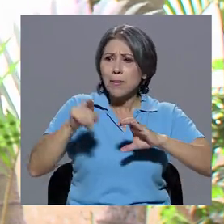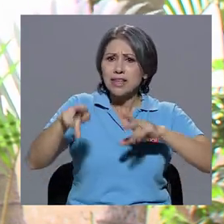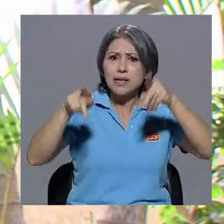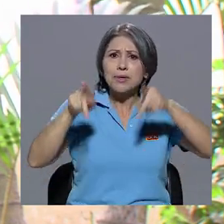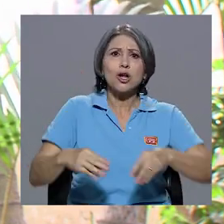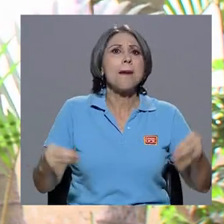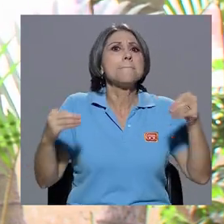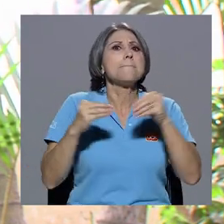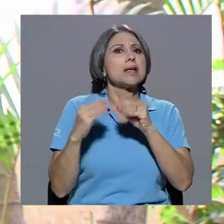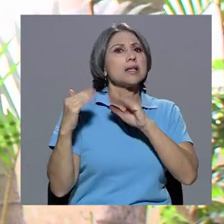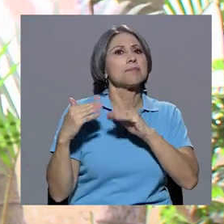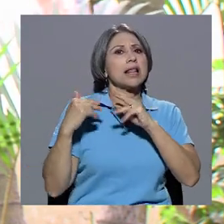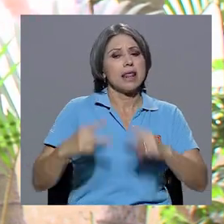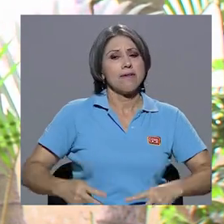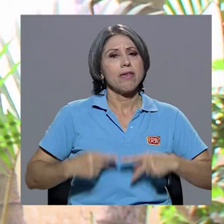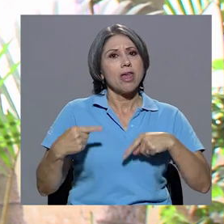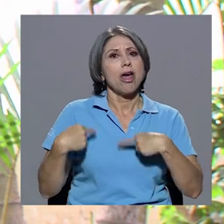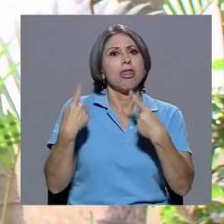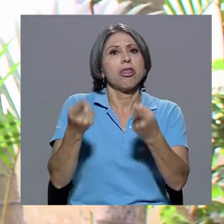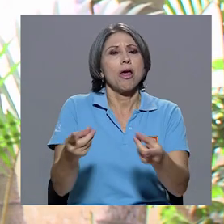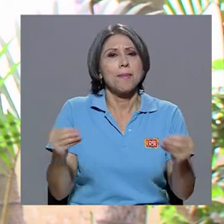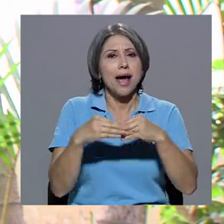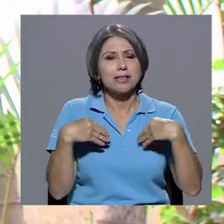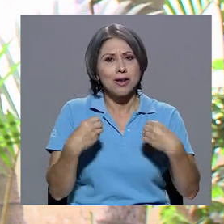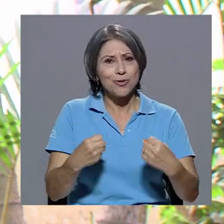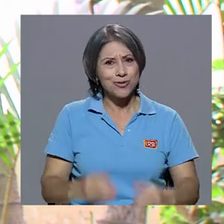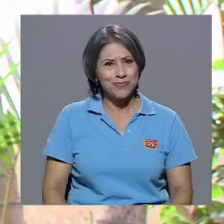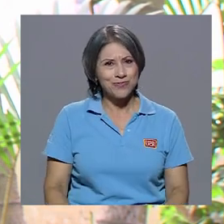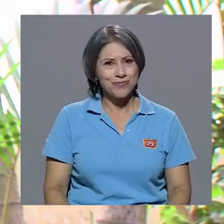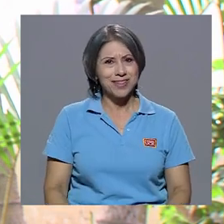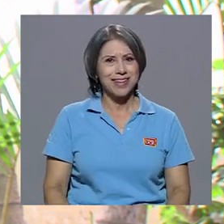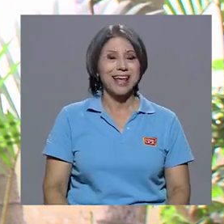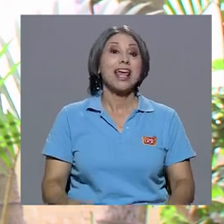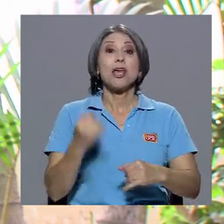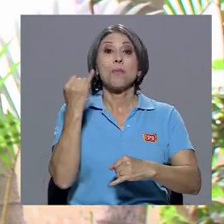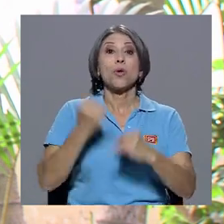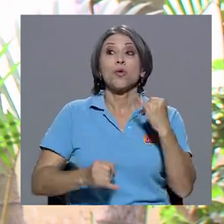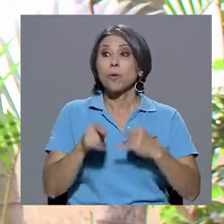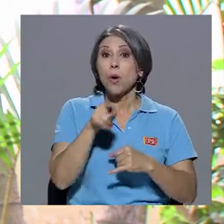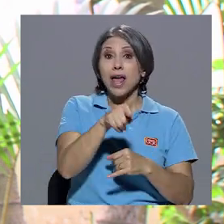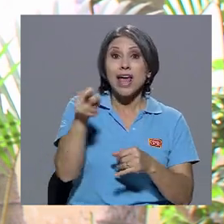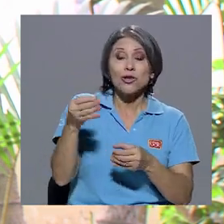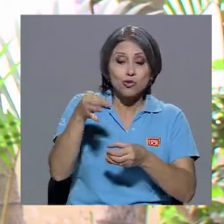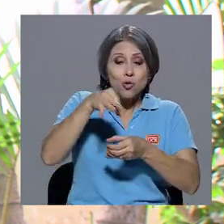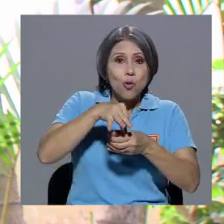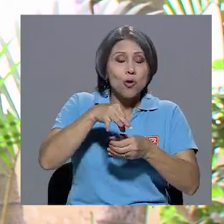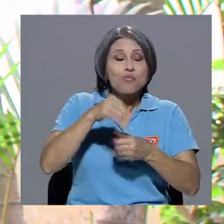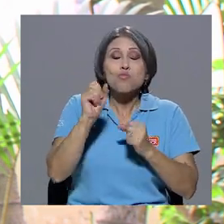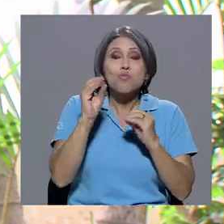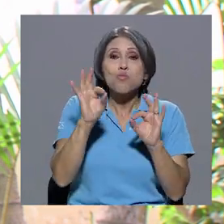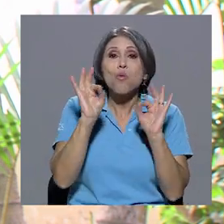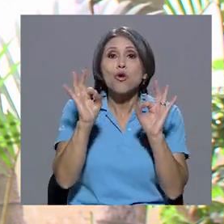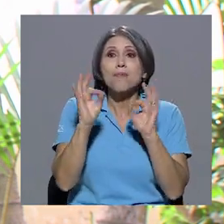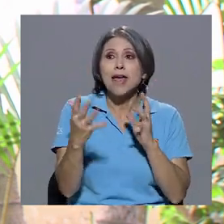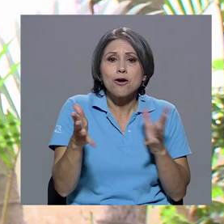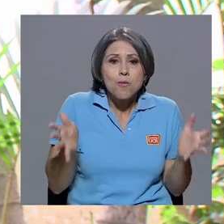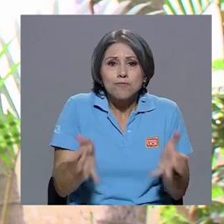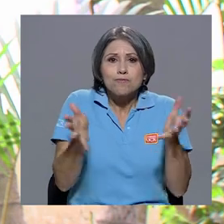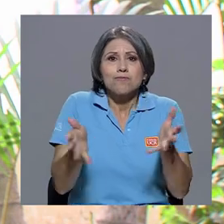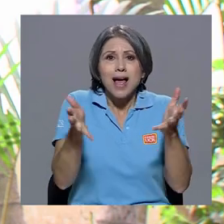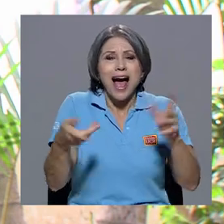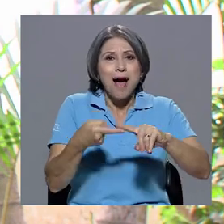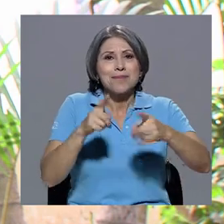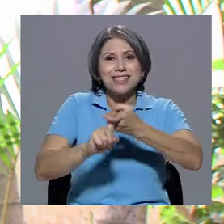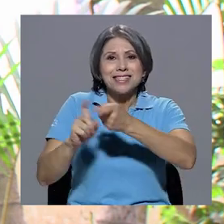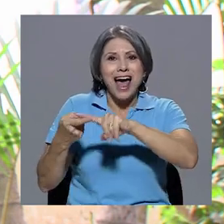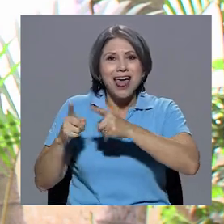más pueden tener mayor expectativa de vida y mayor salud, digamos. Y por último, ellos cultivan muy bien sus amistades. Todos ellos conservan